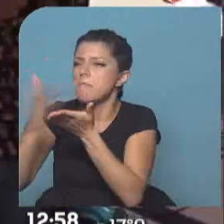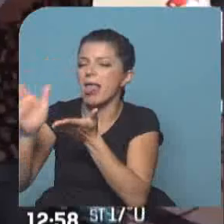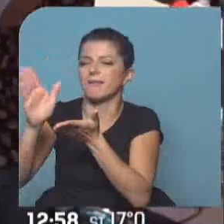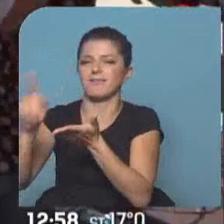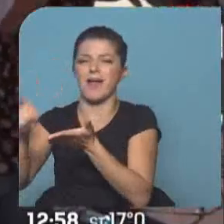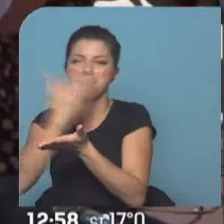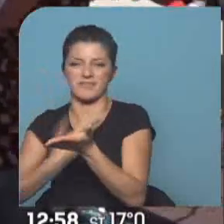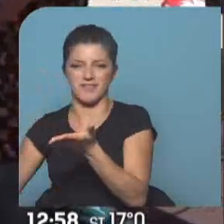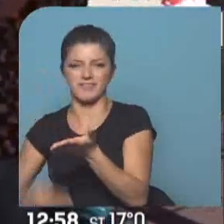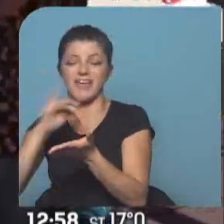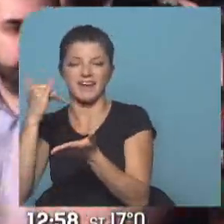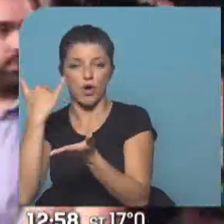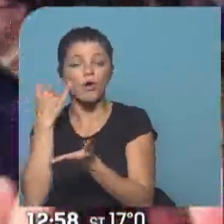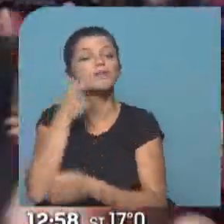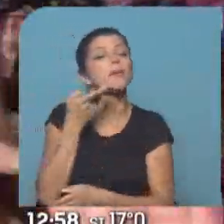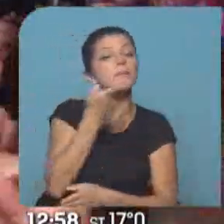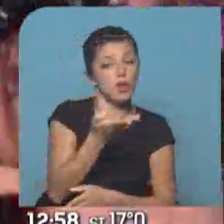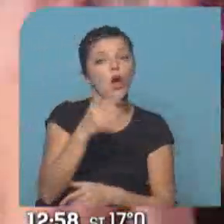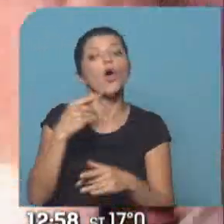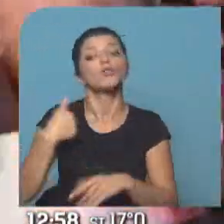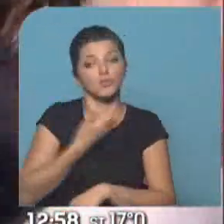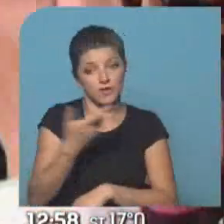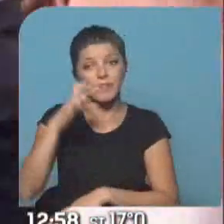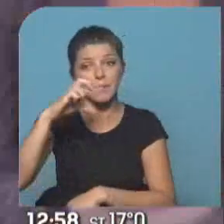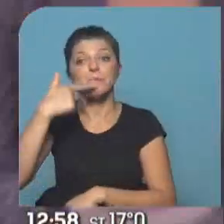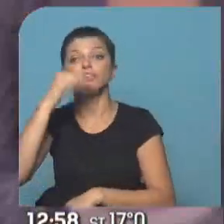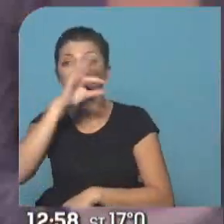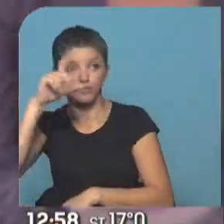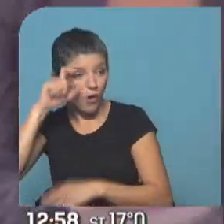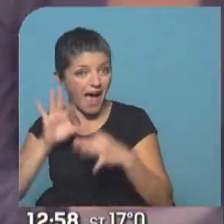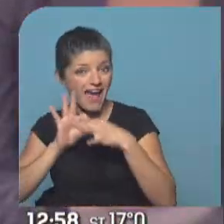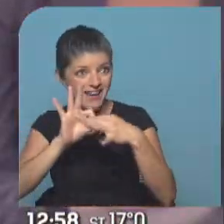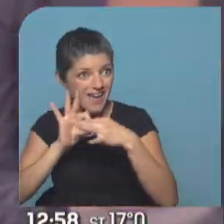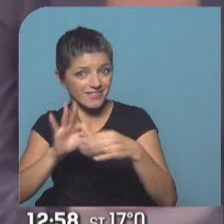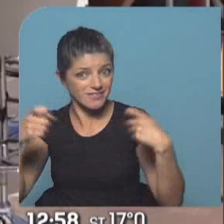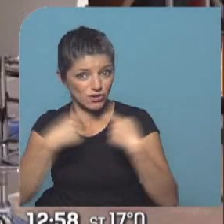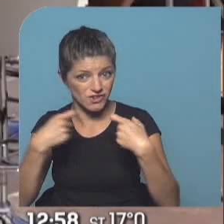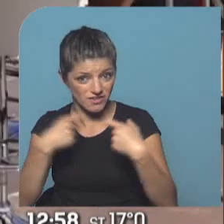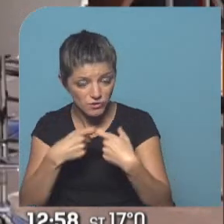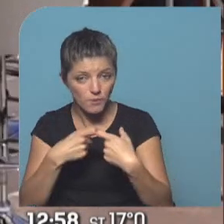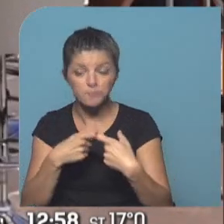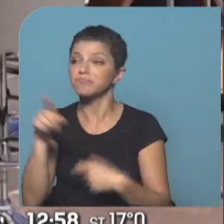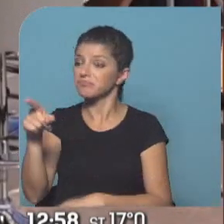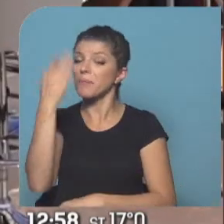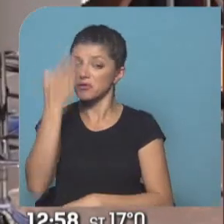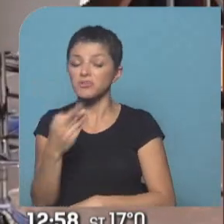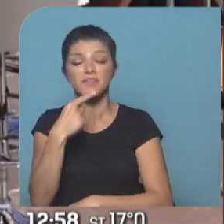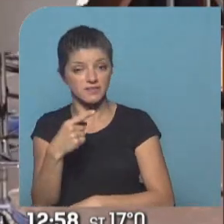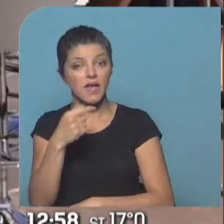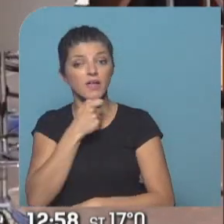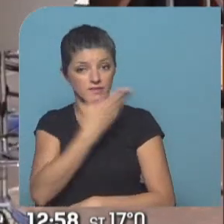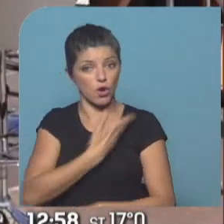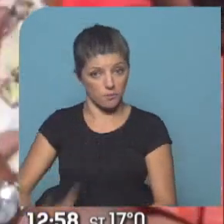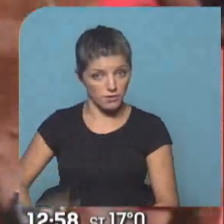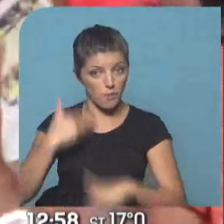cual instó a una alianza con los socialistas del PSOE. El líder de Podemos estima que con gobiernos progresistas en la